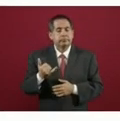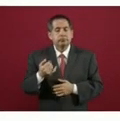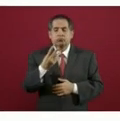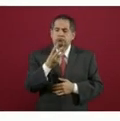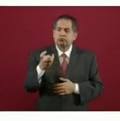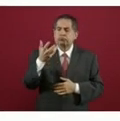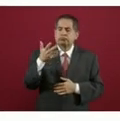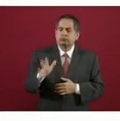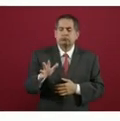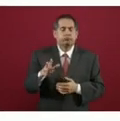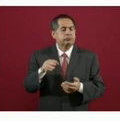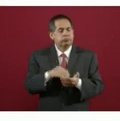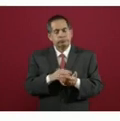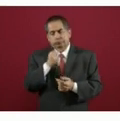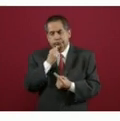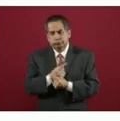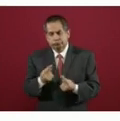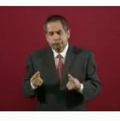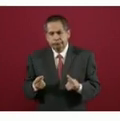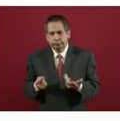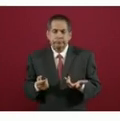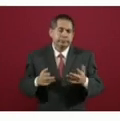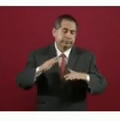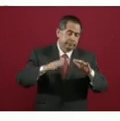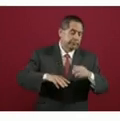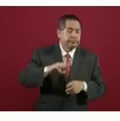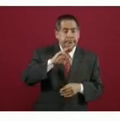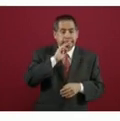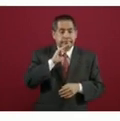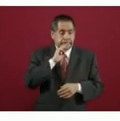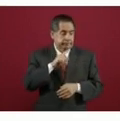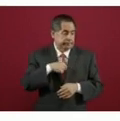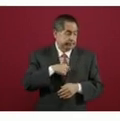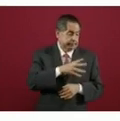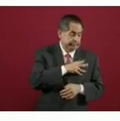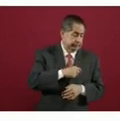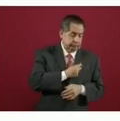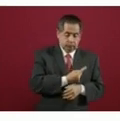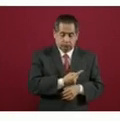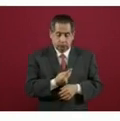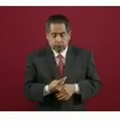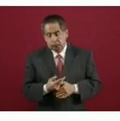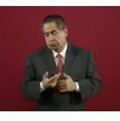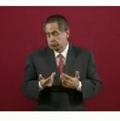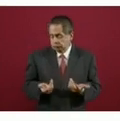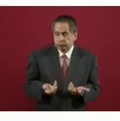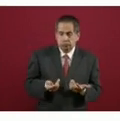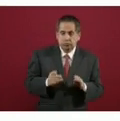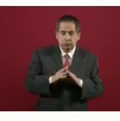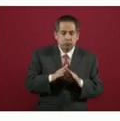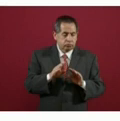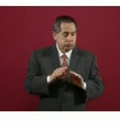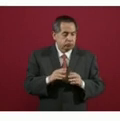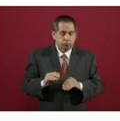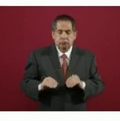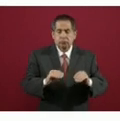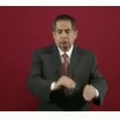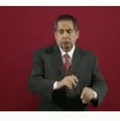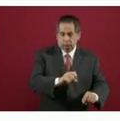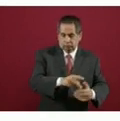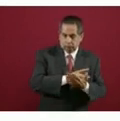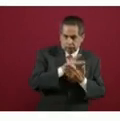310,000 niños porque hay madres de familia que tienen dos niños eh que estaban dentro del